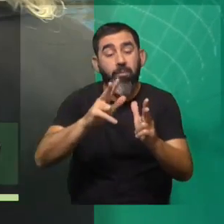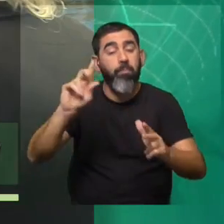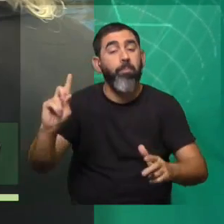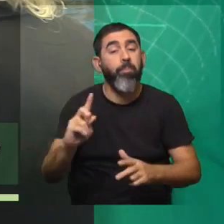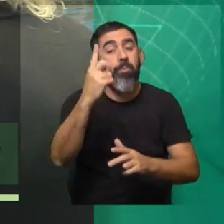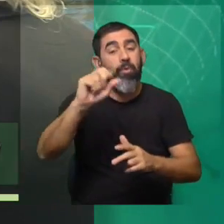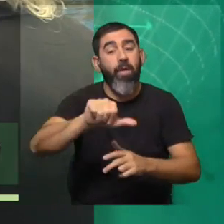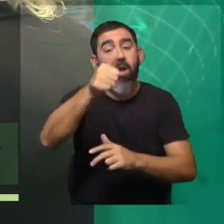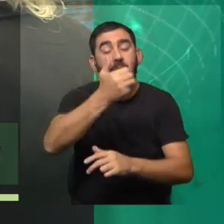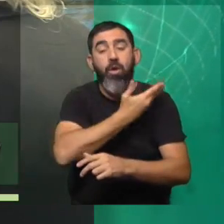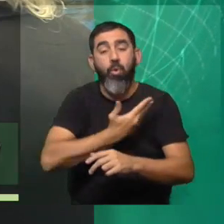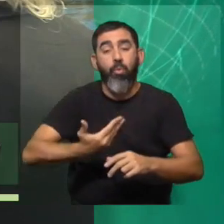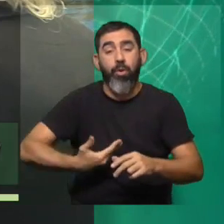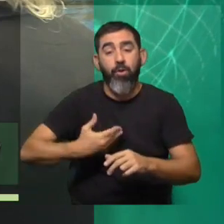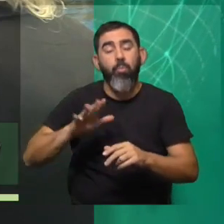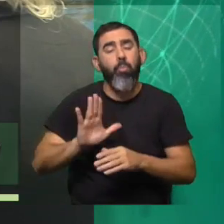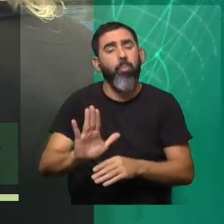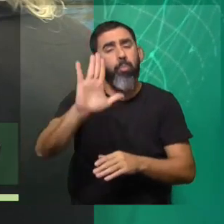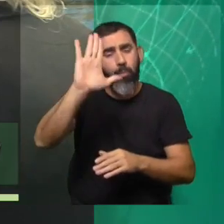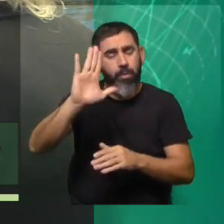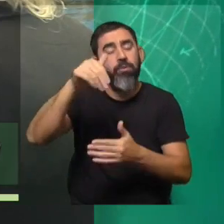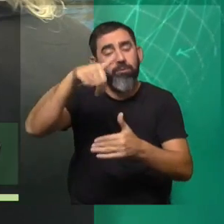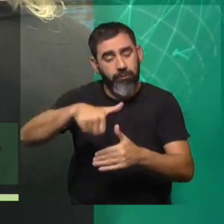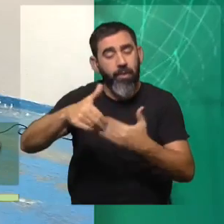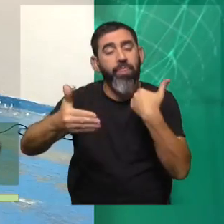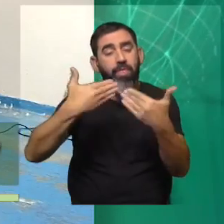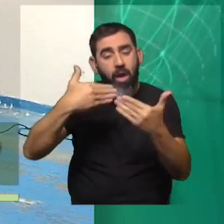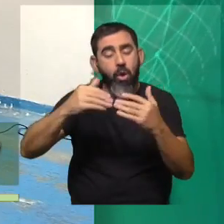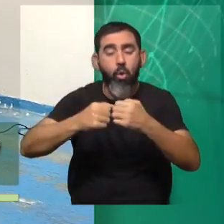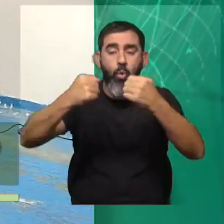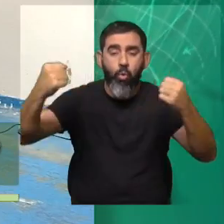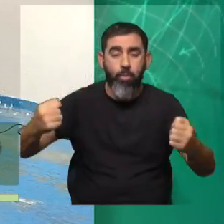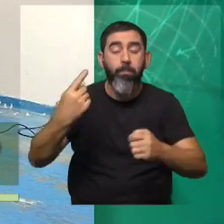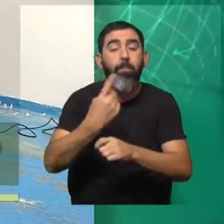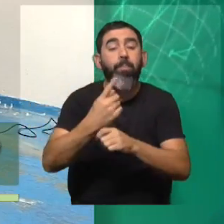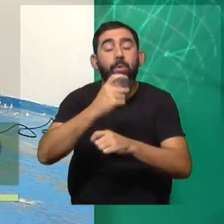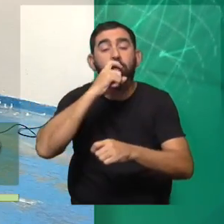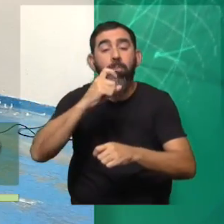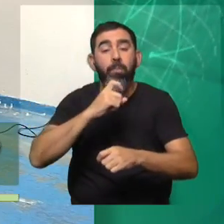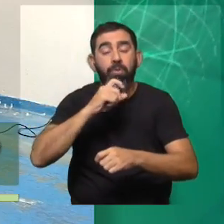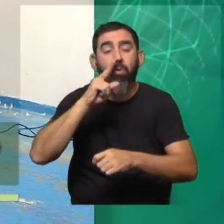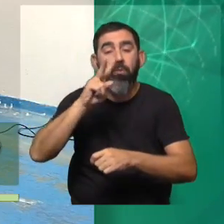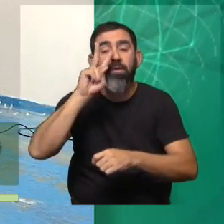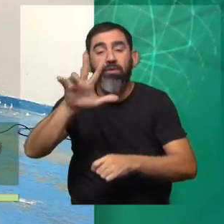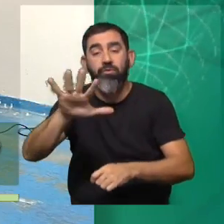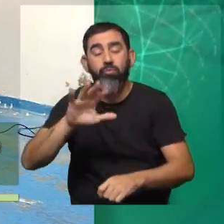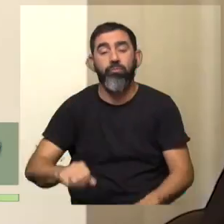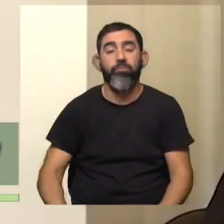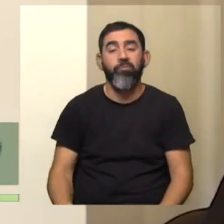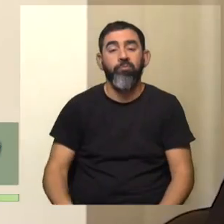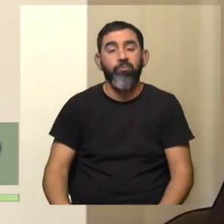la prioridad de ganar el gobierno y comprometió la instalación de un diálogo amplio el primero de marzo de 2025